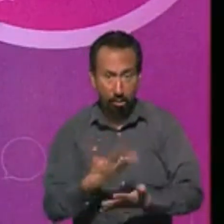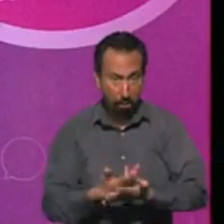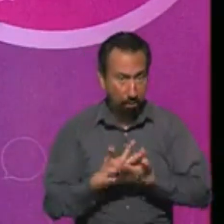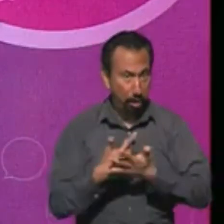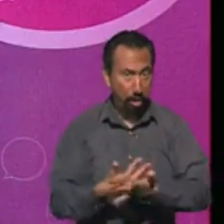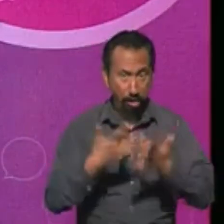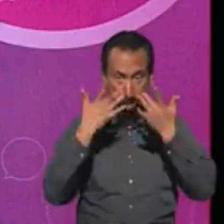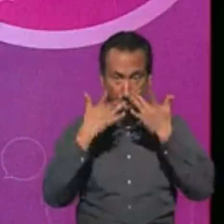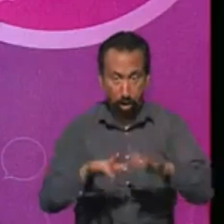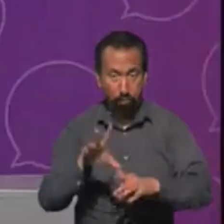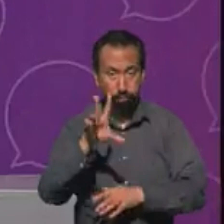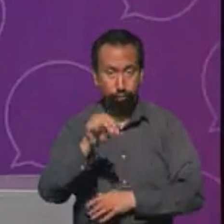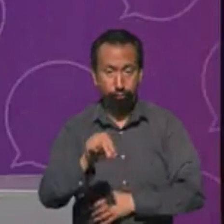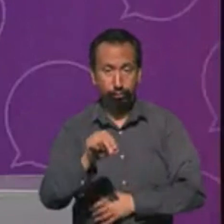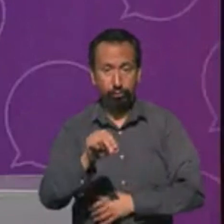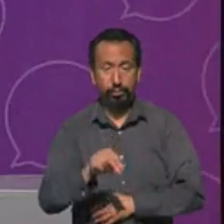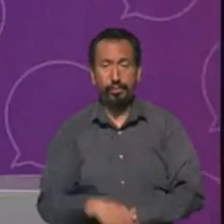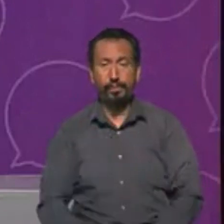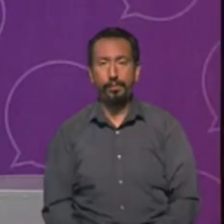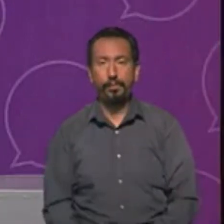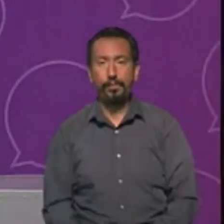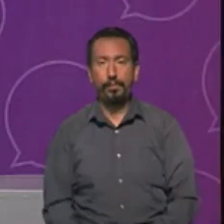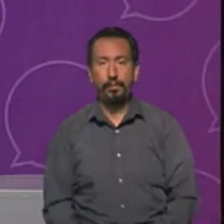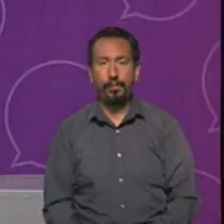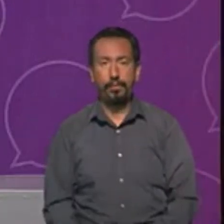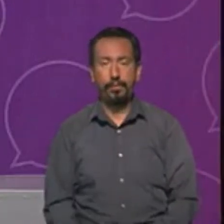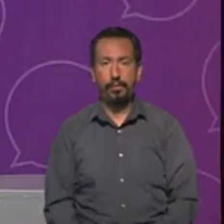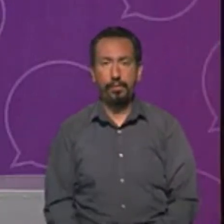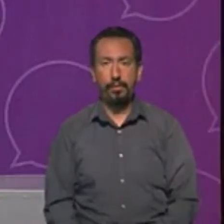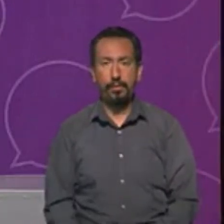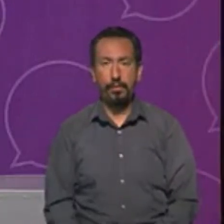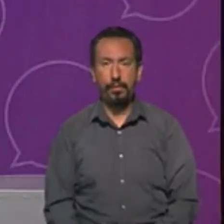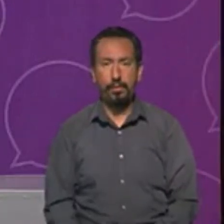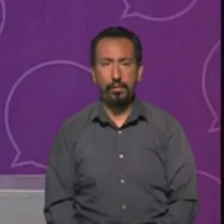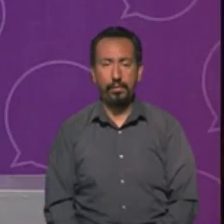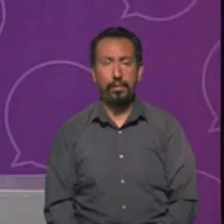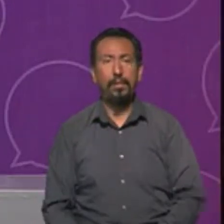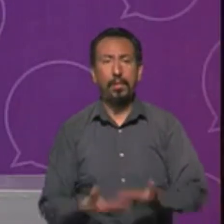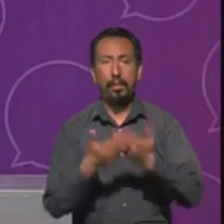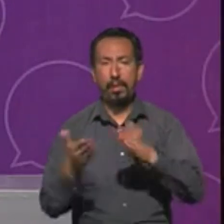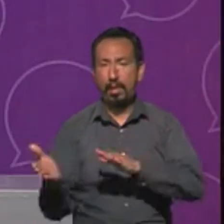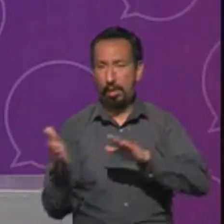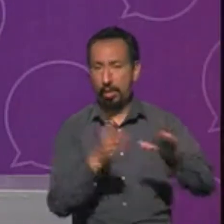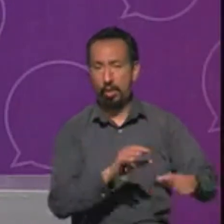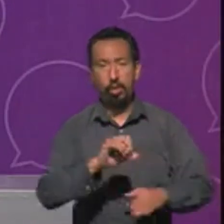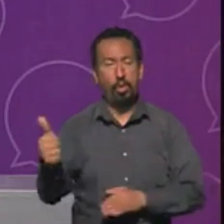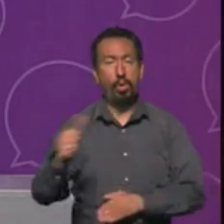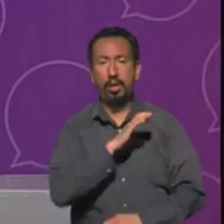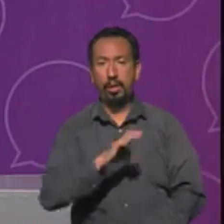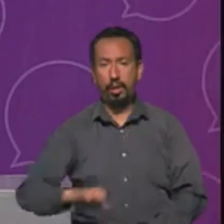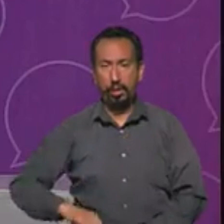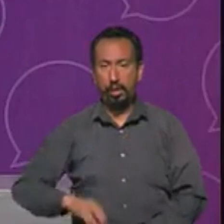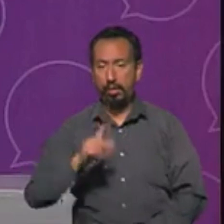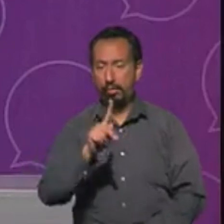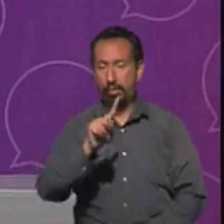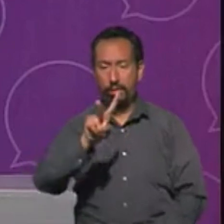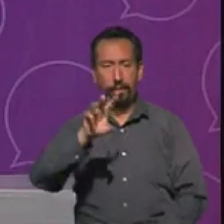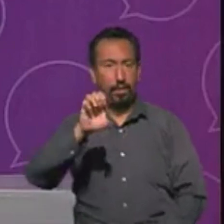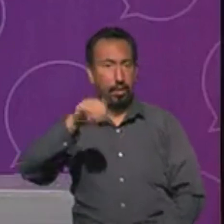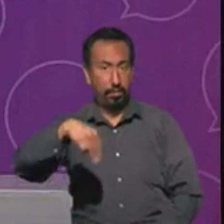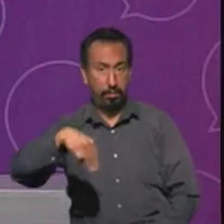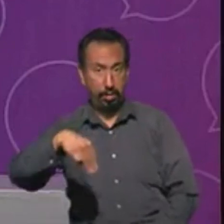se rinde Gracias candidato finalmente vamos con el mensaje de despedida del candidato del partido verde ecologista de